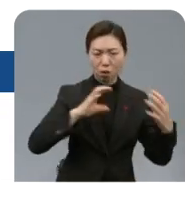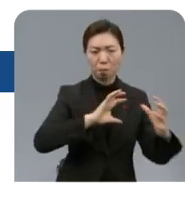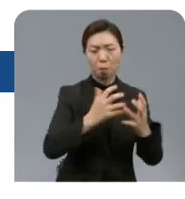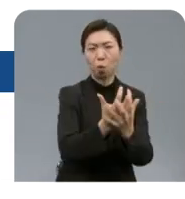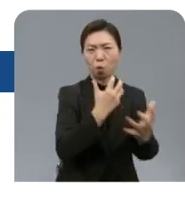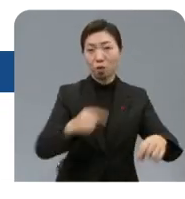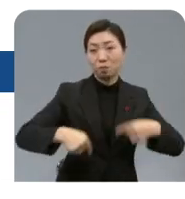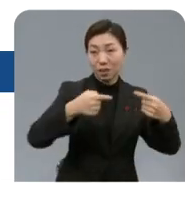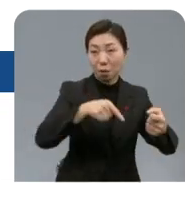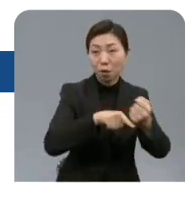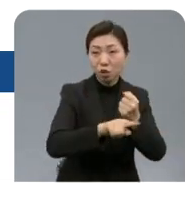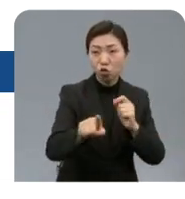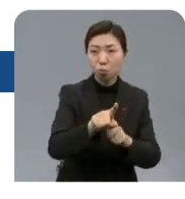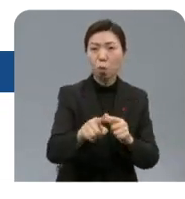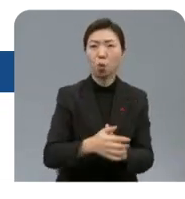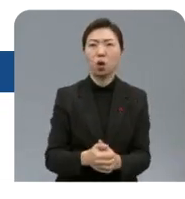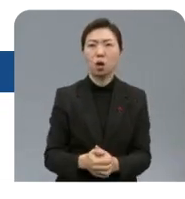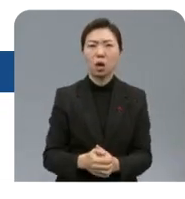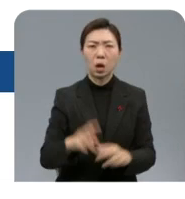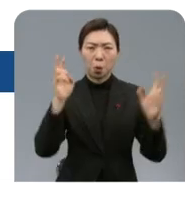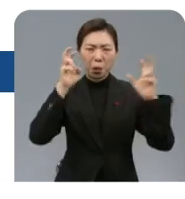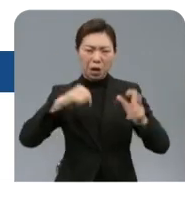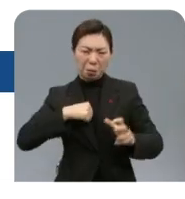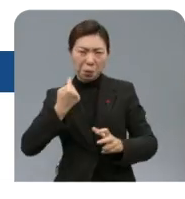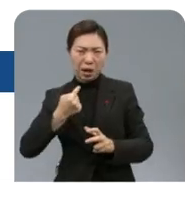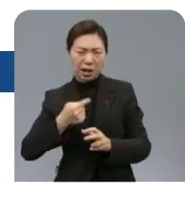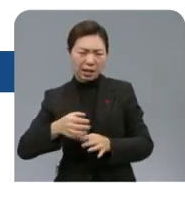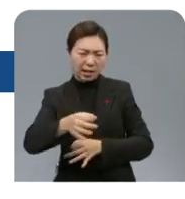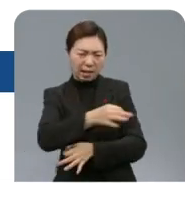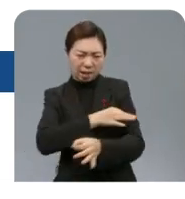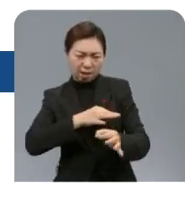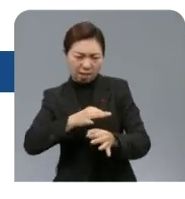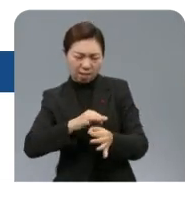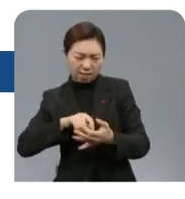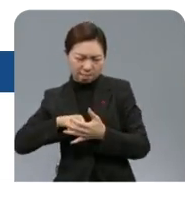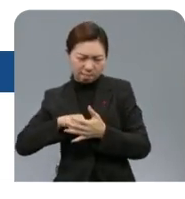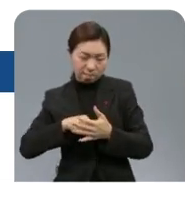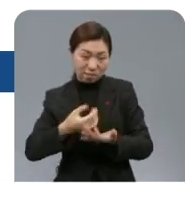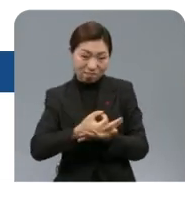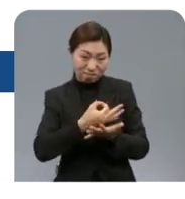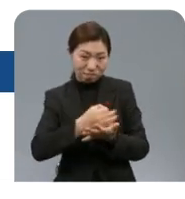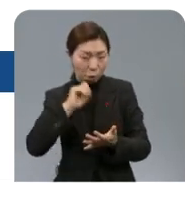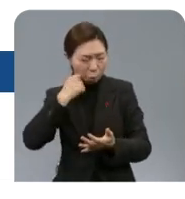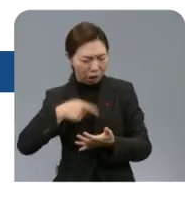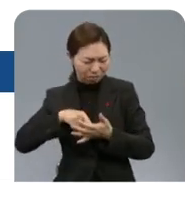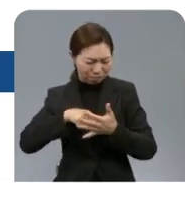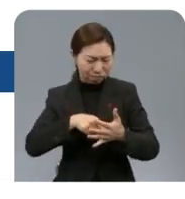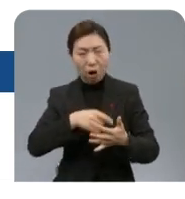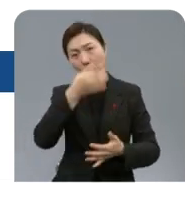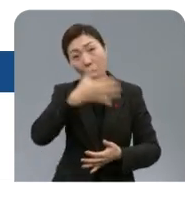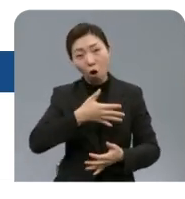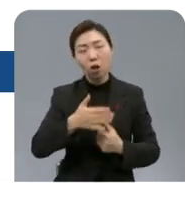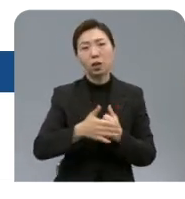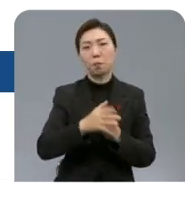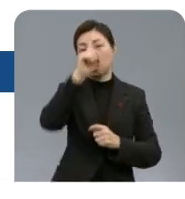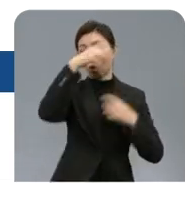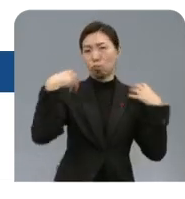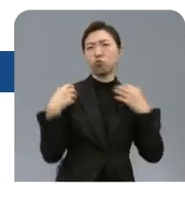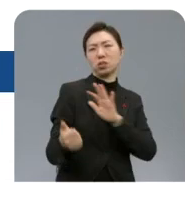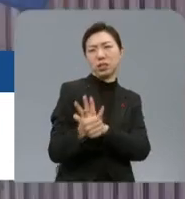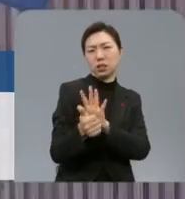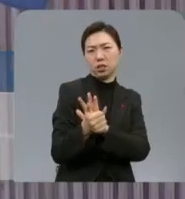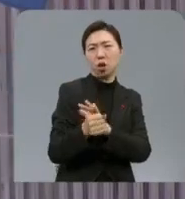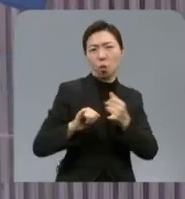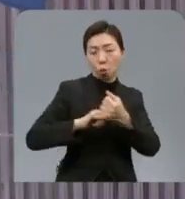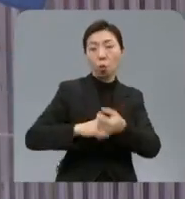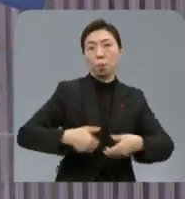en el Foro de davos destaca una reunión almuerzo con los ceos de algunas de las firmas más influyentes del mundo como Intel IBM o chipi